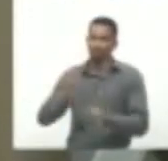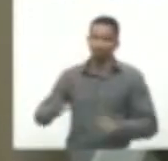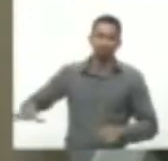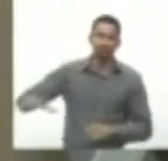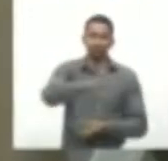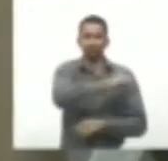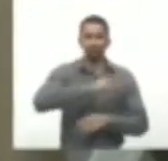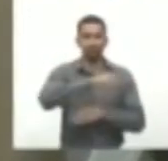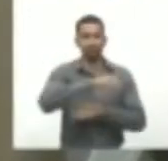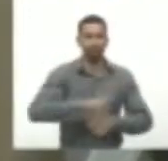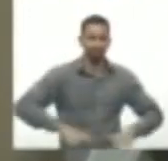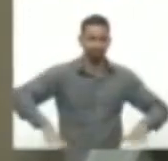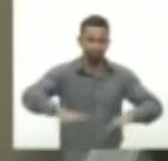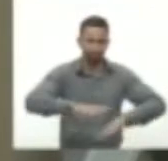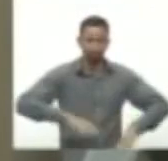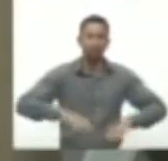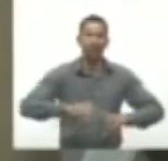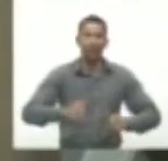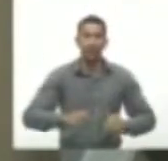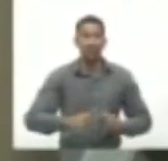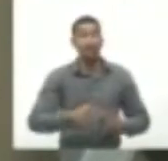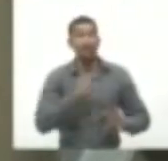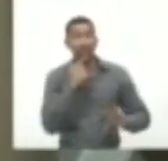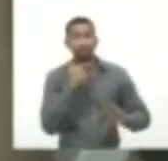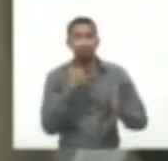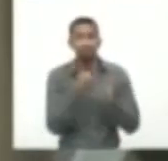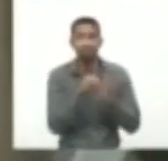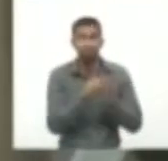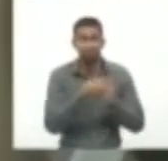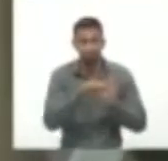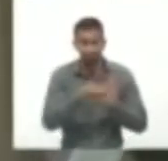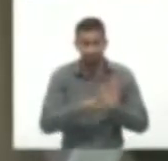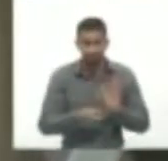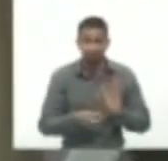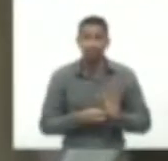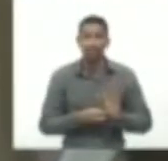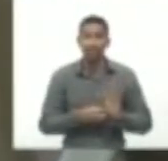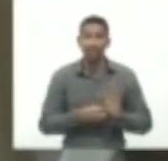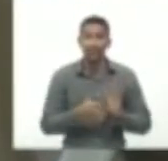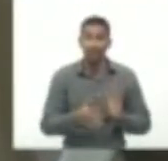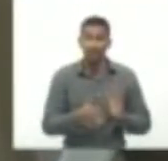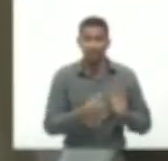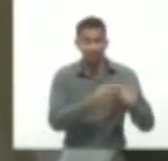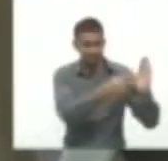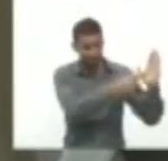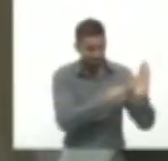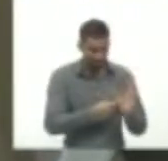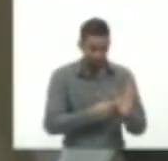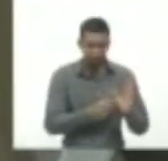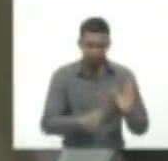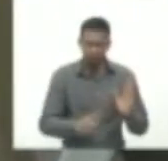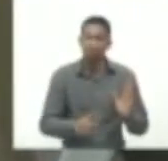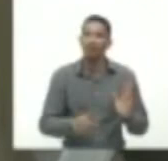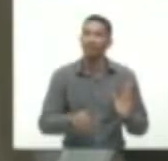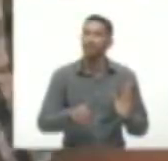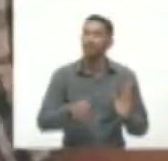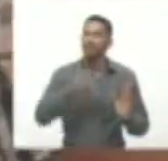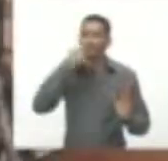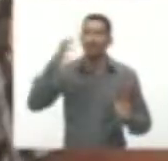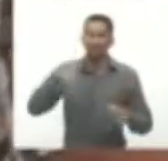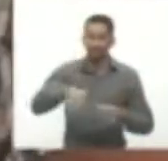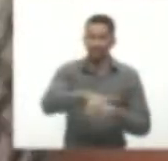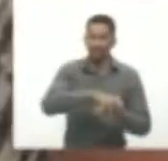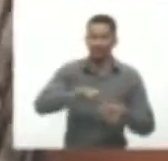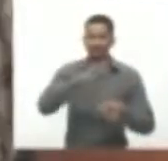estamos llevando y elevando este preciso, digamos, esta normatividad a que sea en el área metropolitana. De